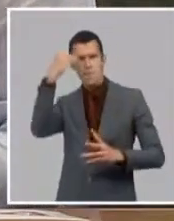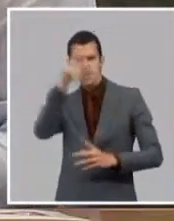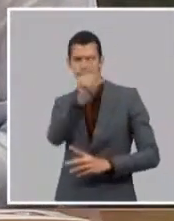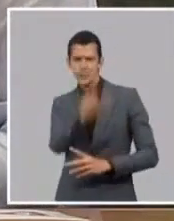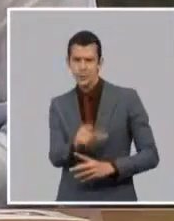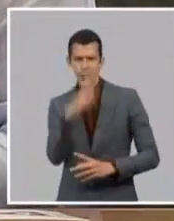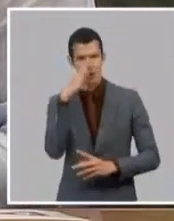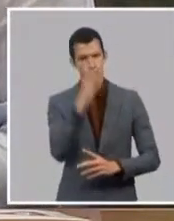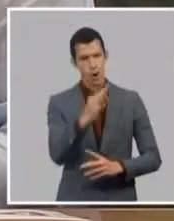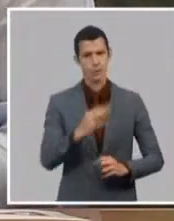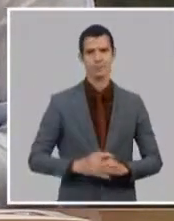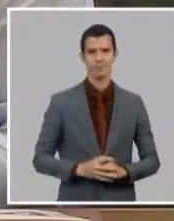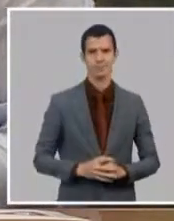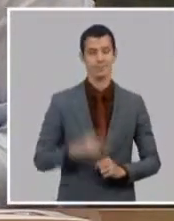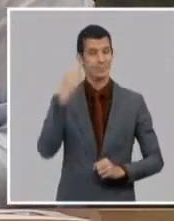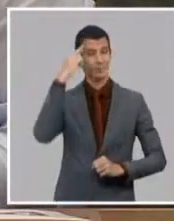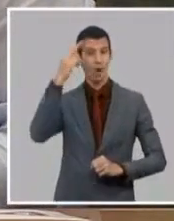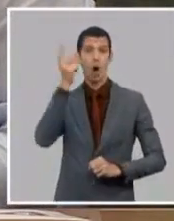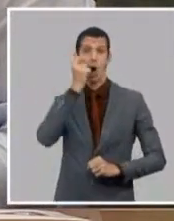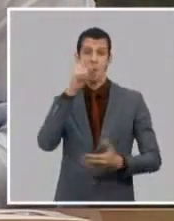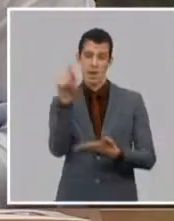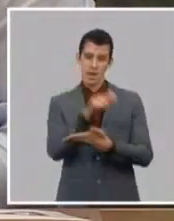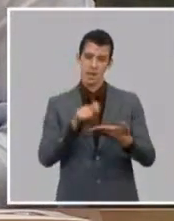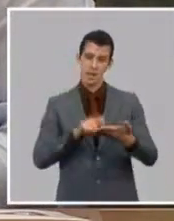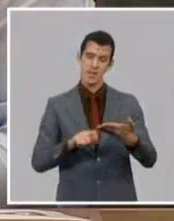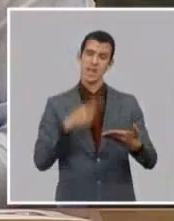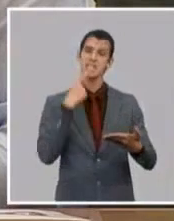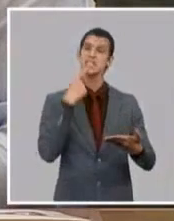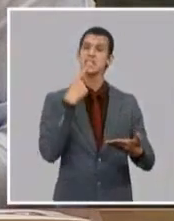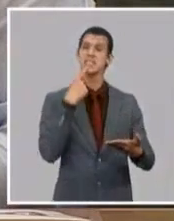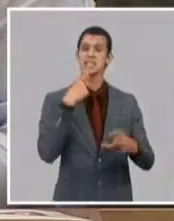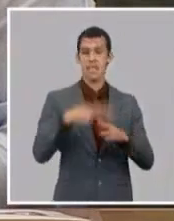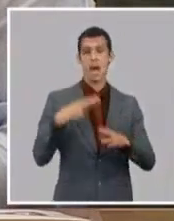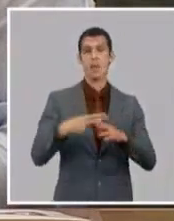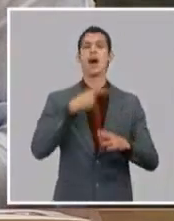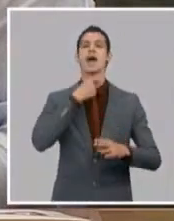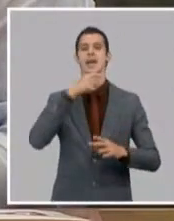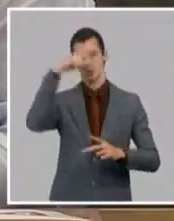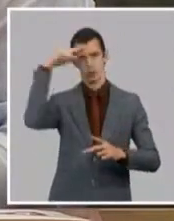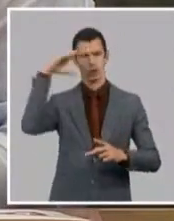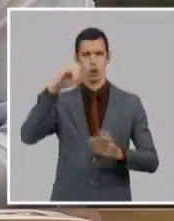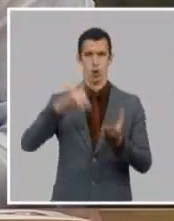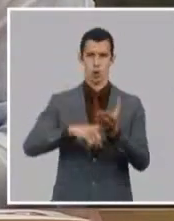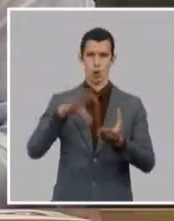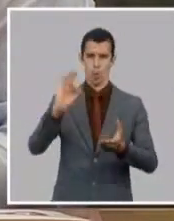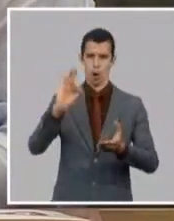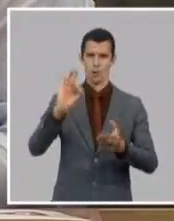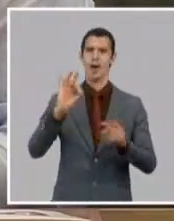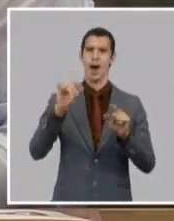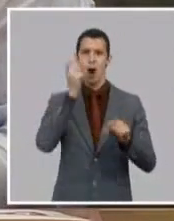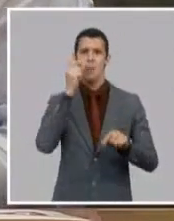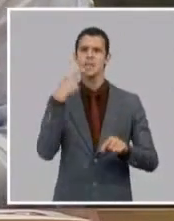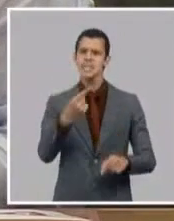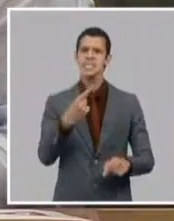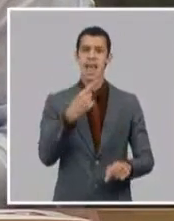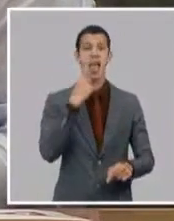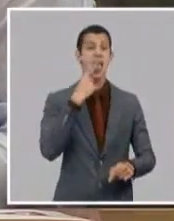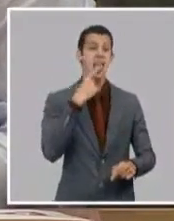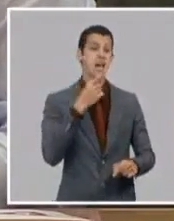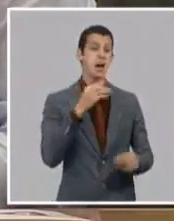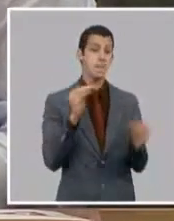malo, pero la manera en que están usando Internet en estos momentos y que están usando las redes sociales es realmente